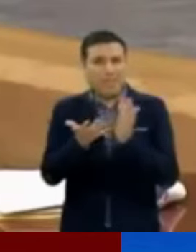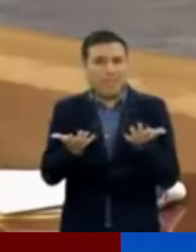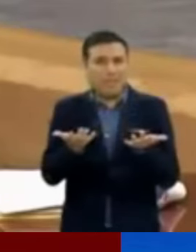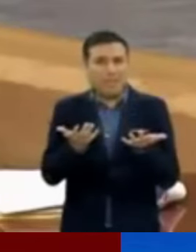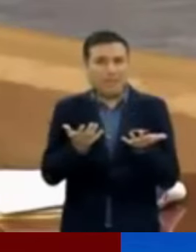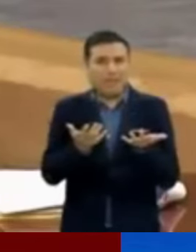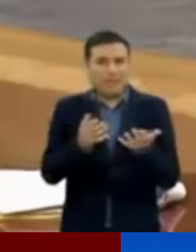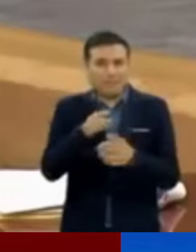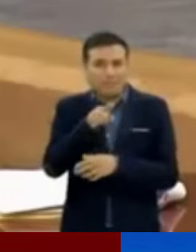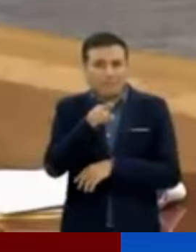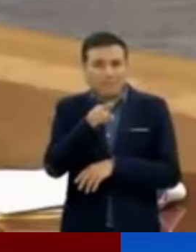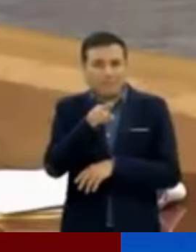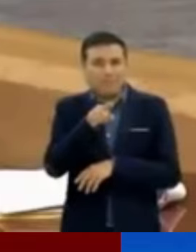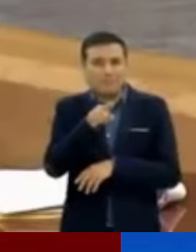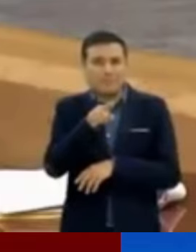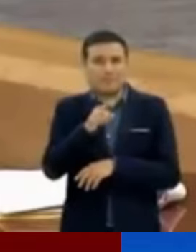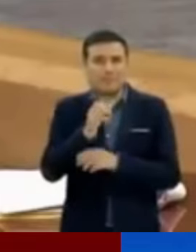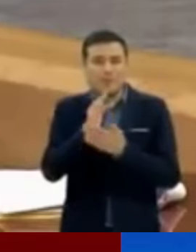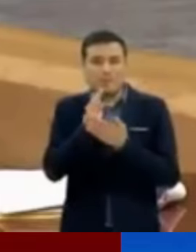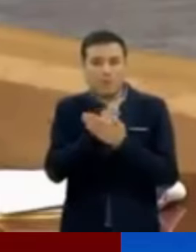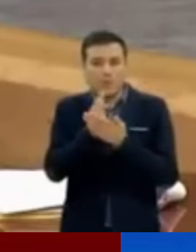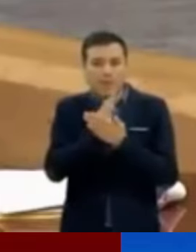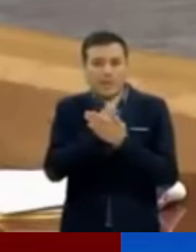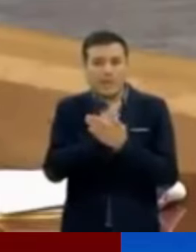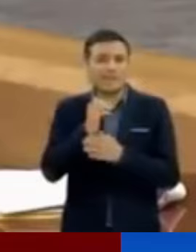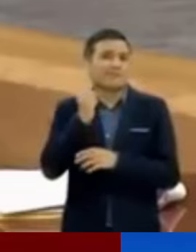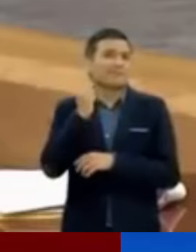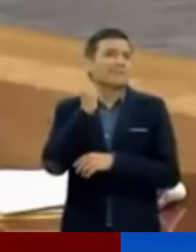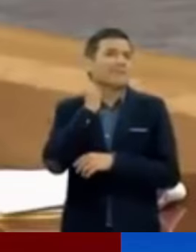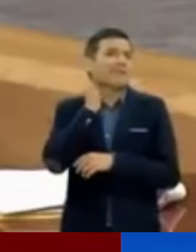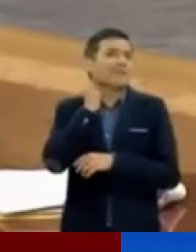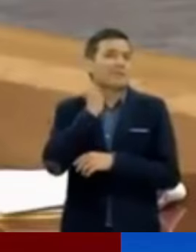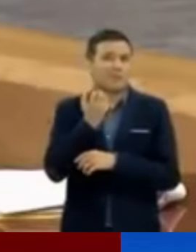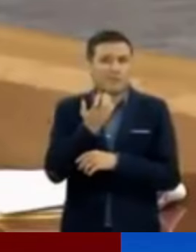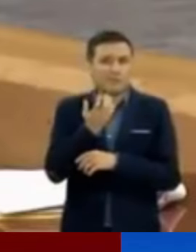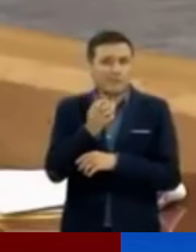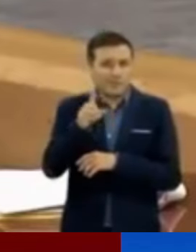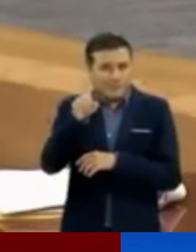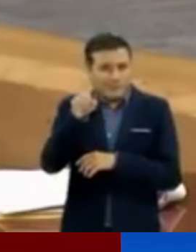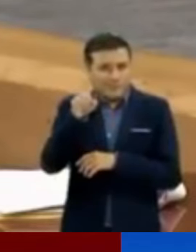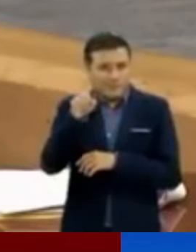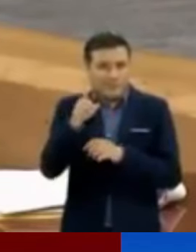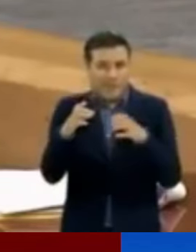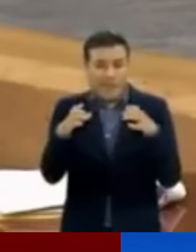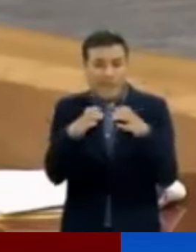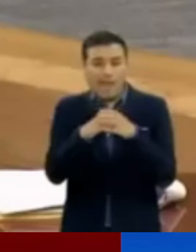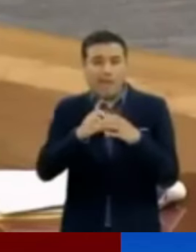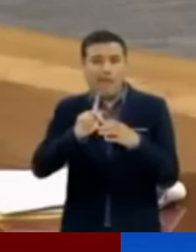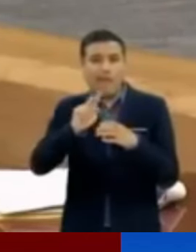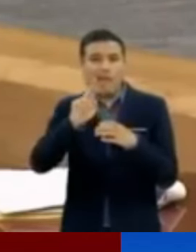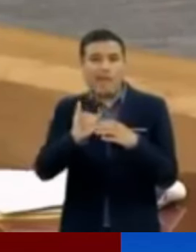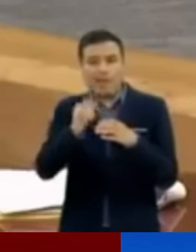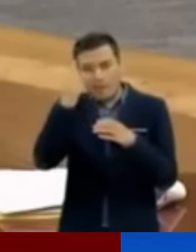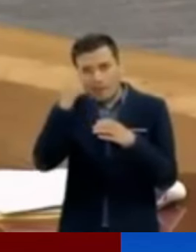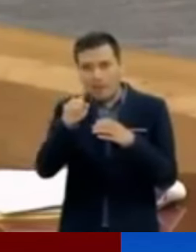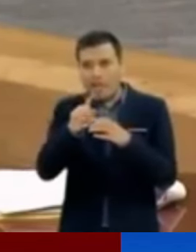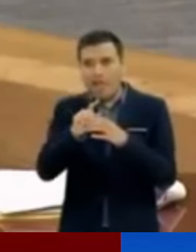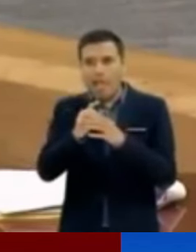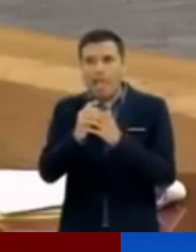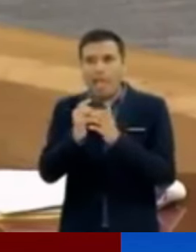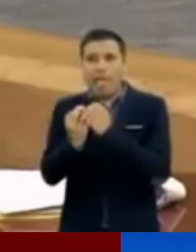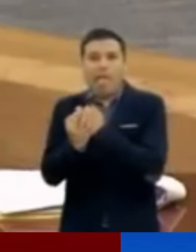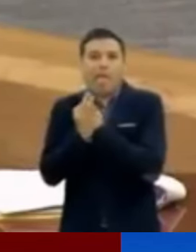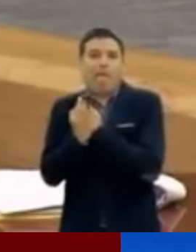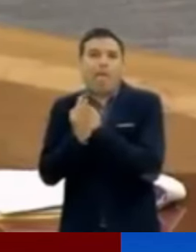útil de la alianza con Morena en el Senado para poder tener una mayoría artificial,